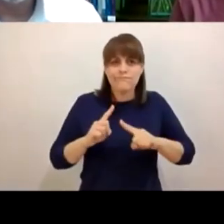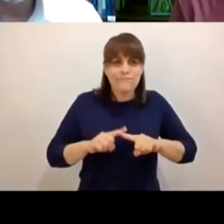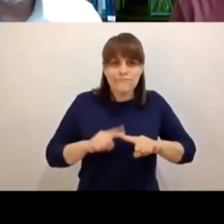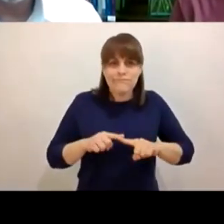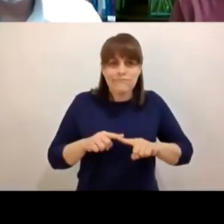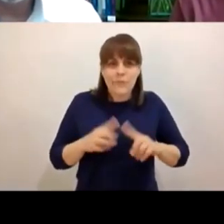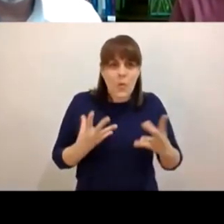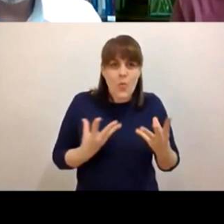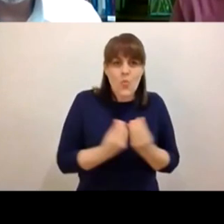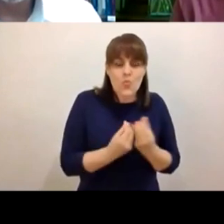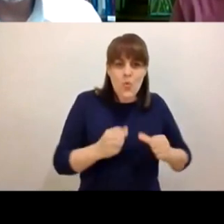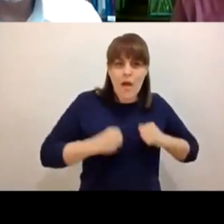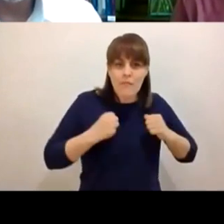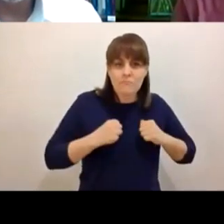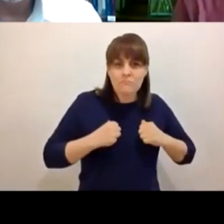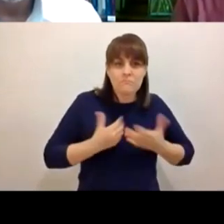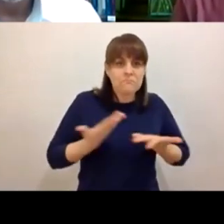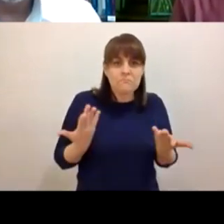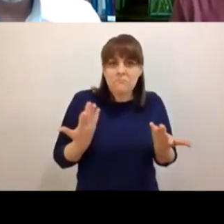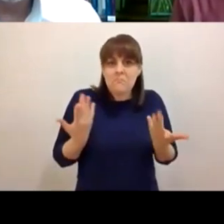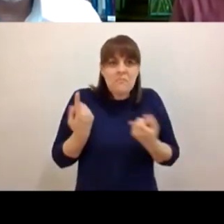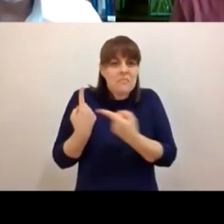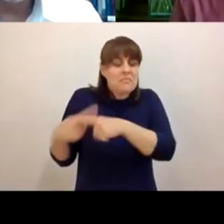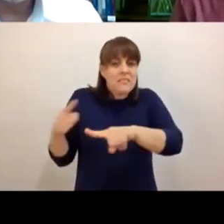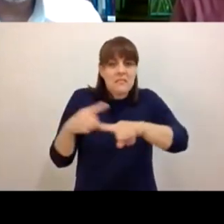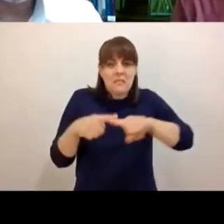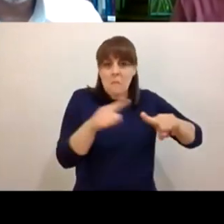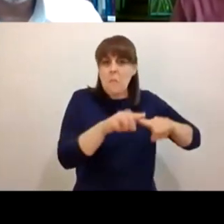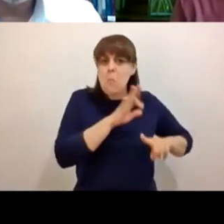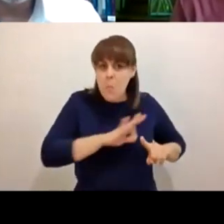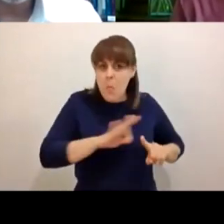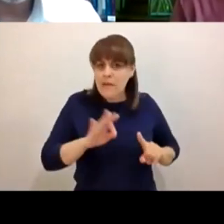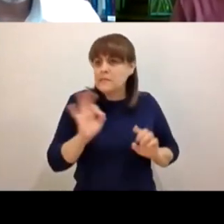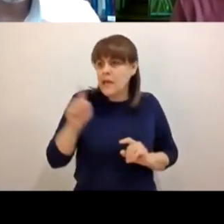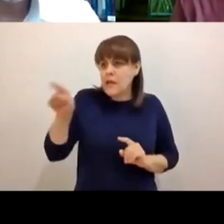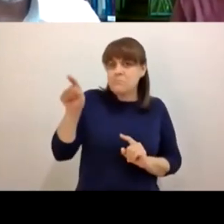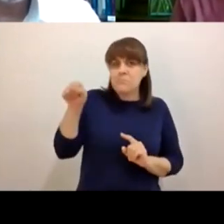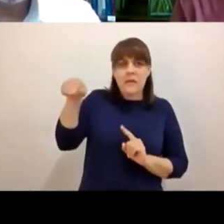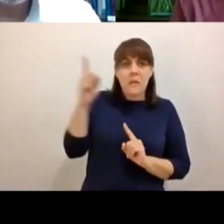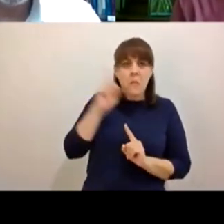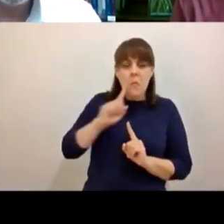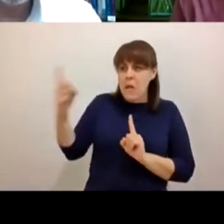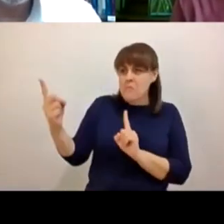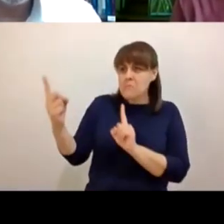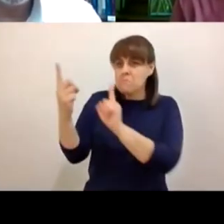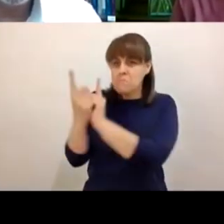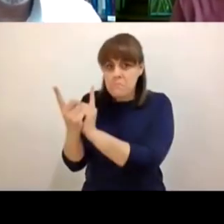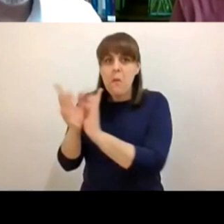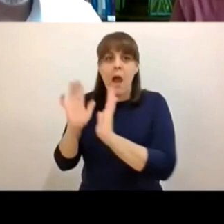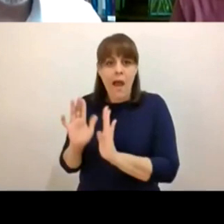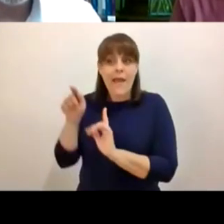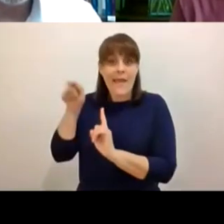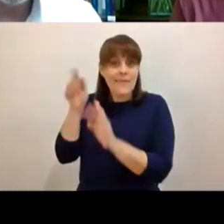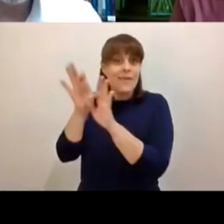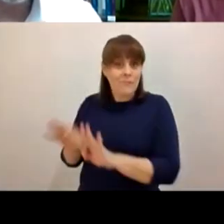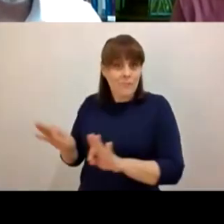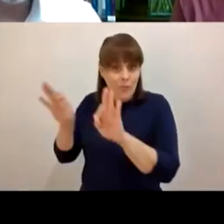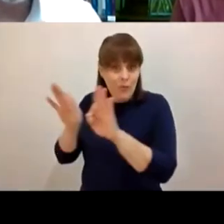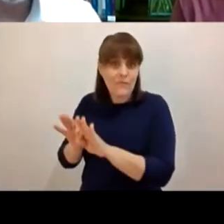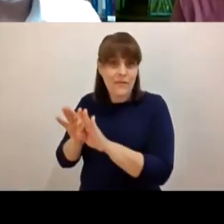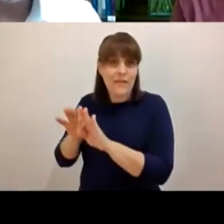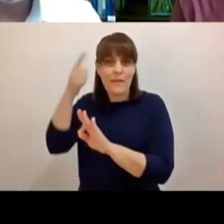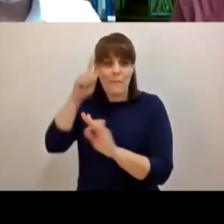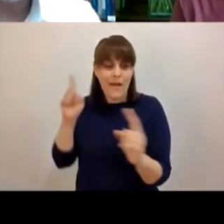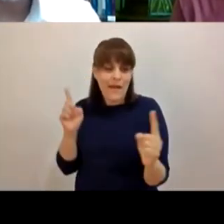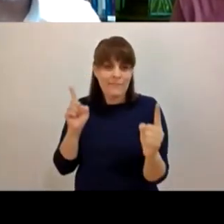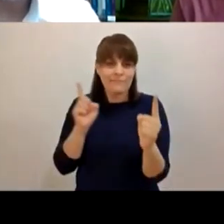la cárcel, que no tiene nada que ver con la adolescencia que fija la ley, pero si ella es, ella va a fungir importante en este rol porque es parte clave.